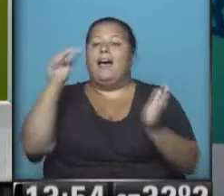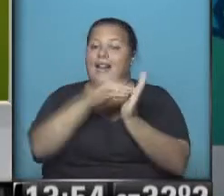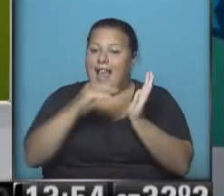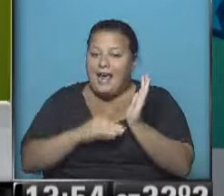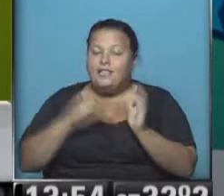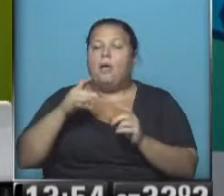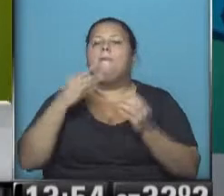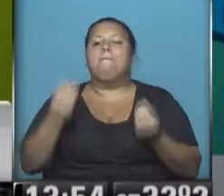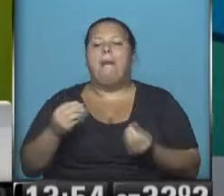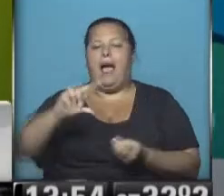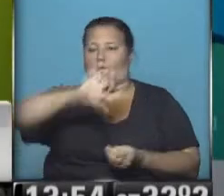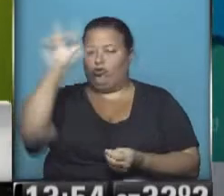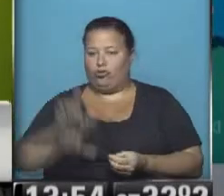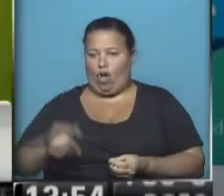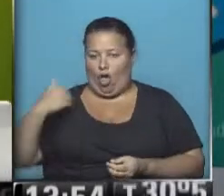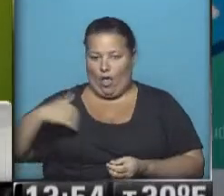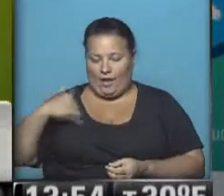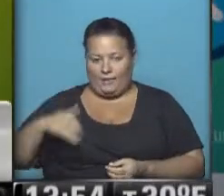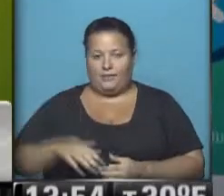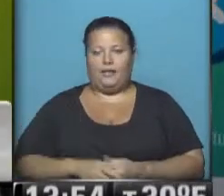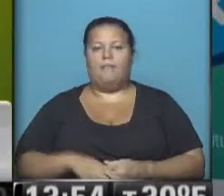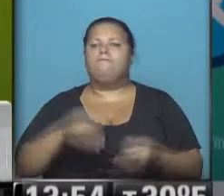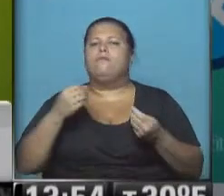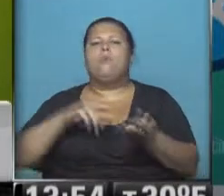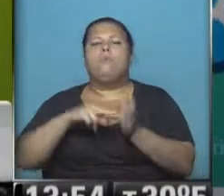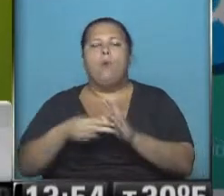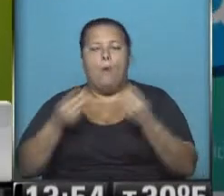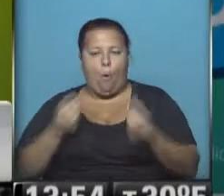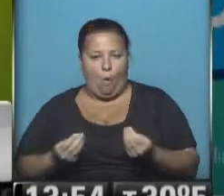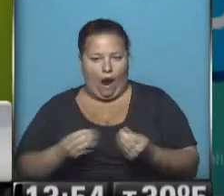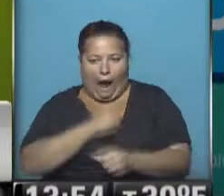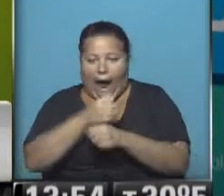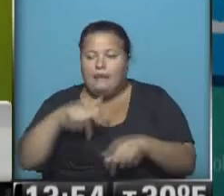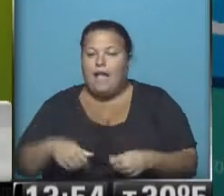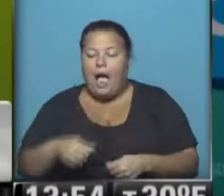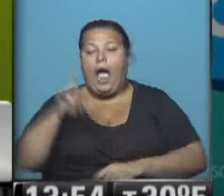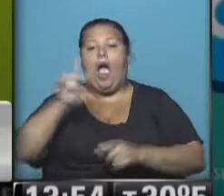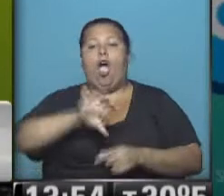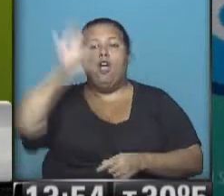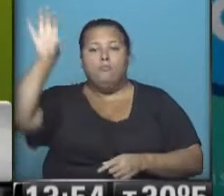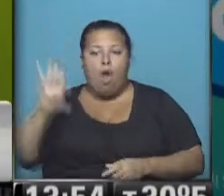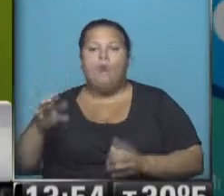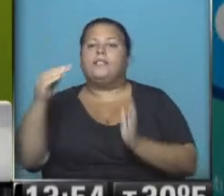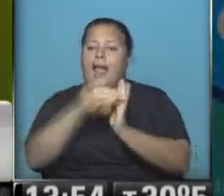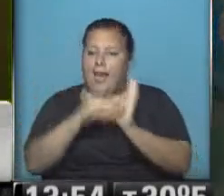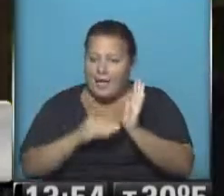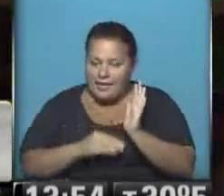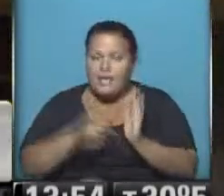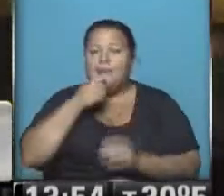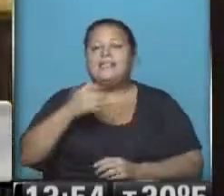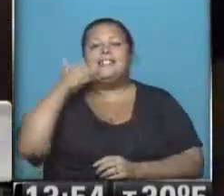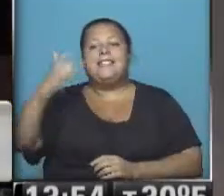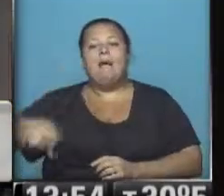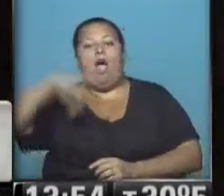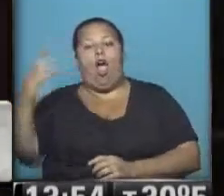registro de alcance en todo el territorio del país cuál era la problemática que existía hasta ahora que habían unas provincias que tenían un registro de si era llamada de